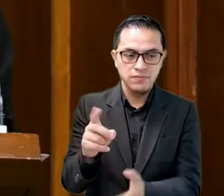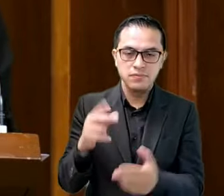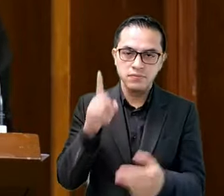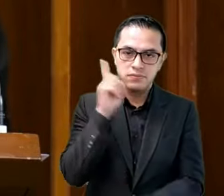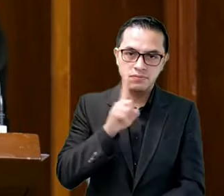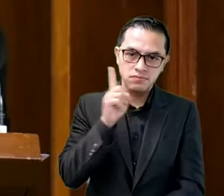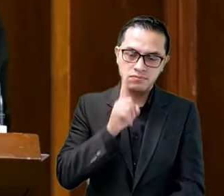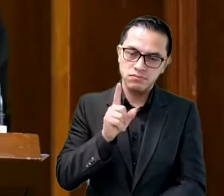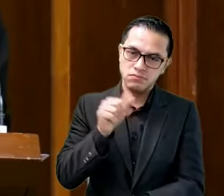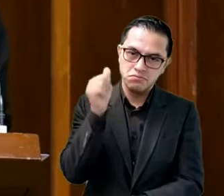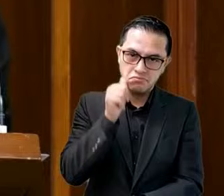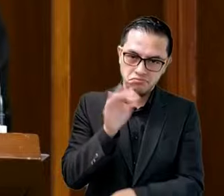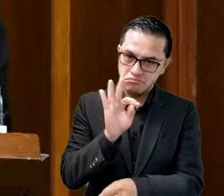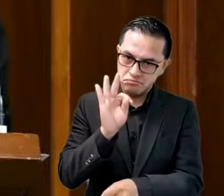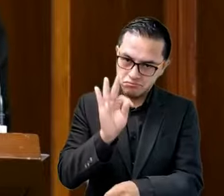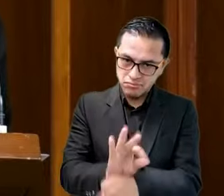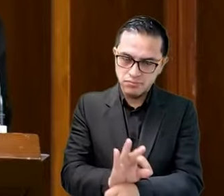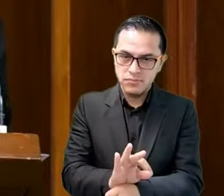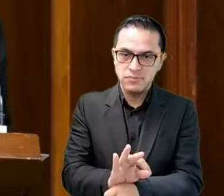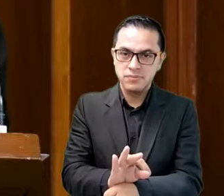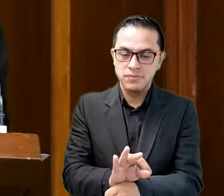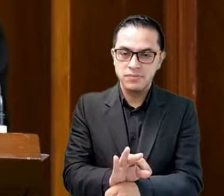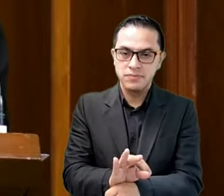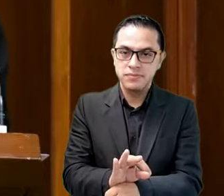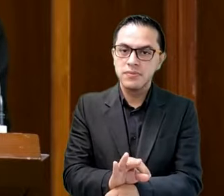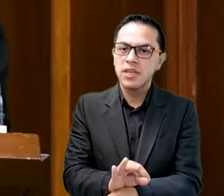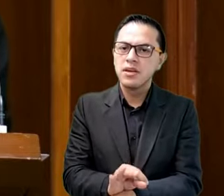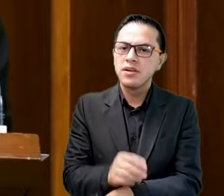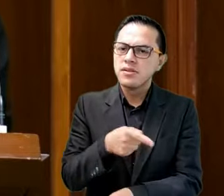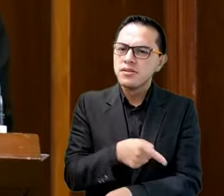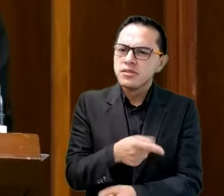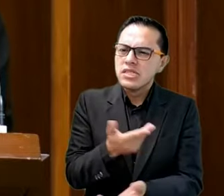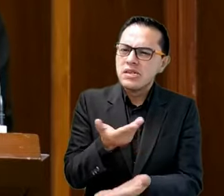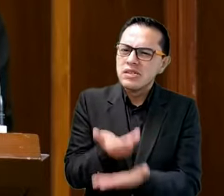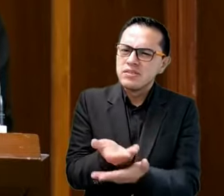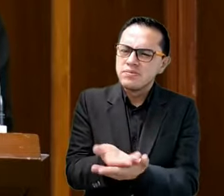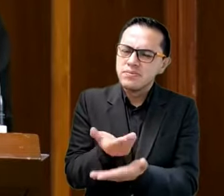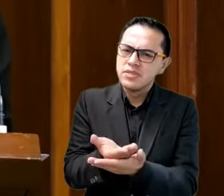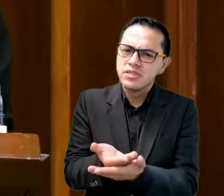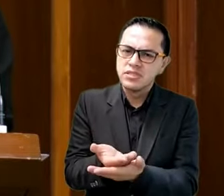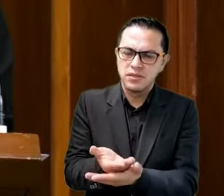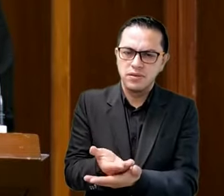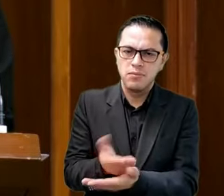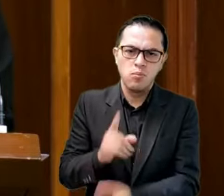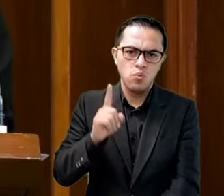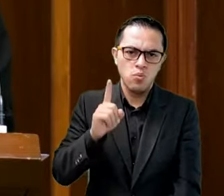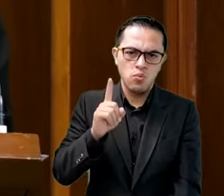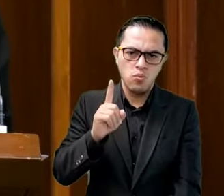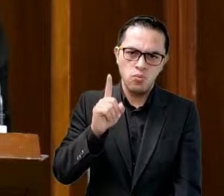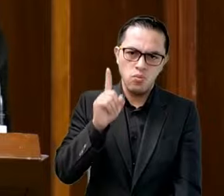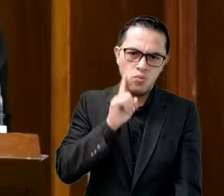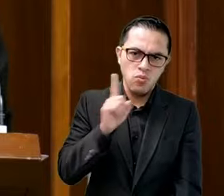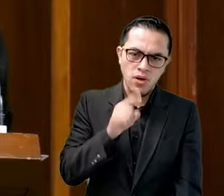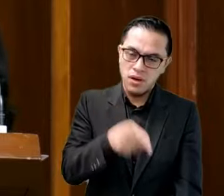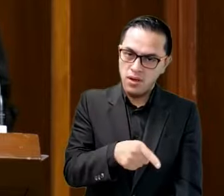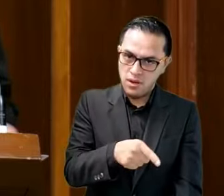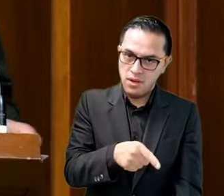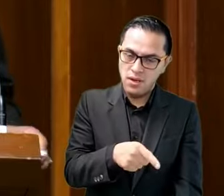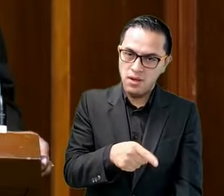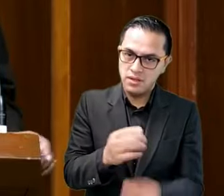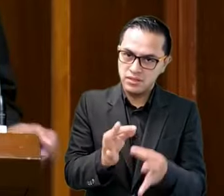siempre abogando por el estado reconociera el rol fundamental de las mujeres en la